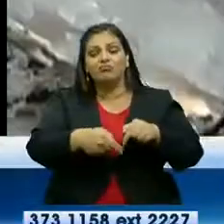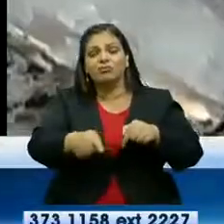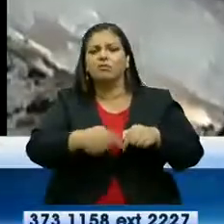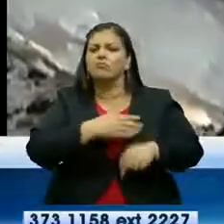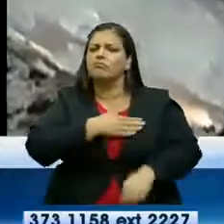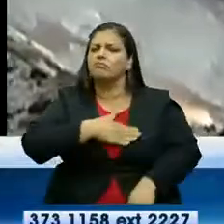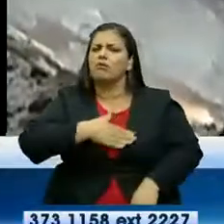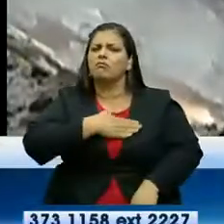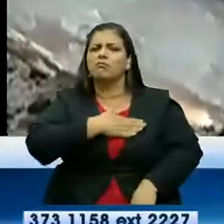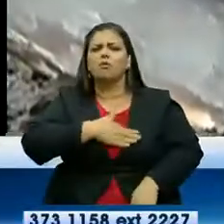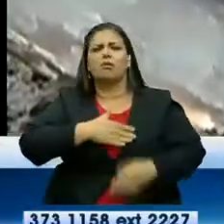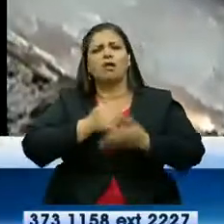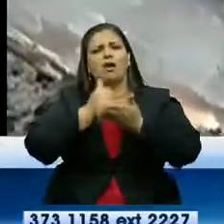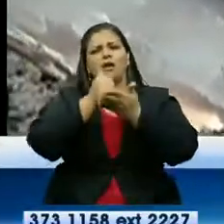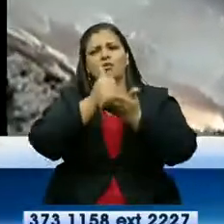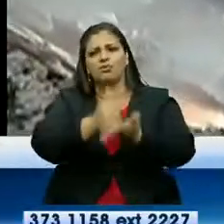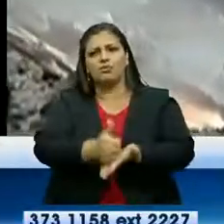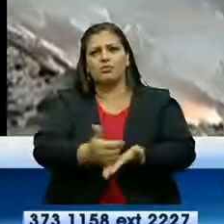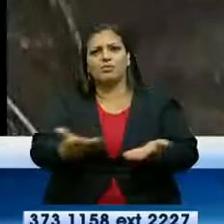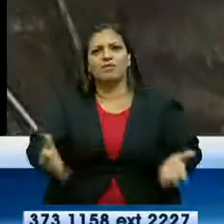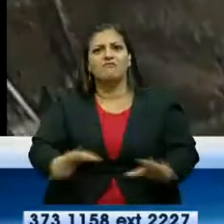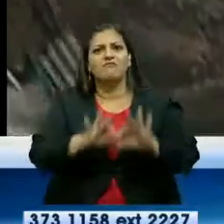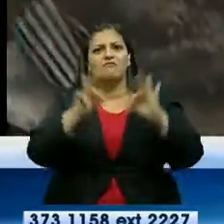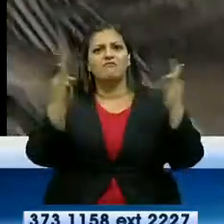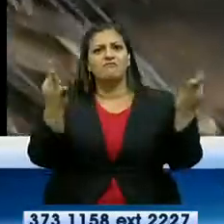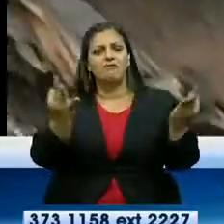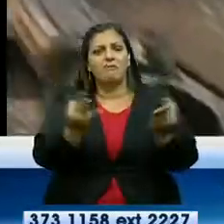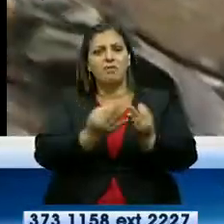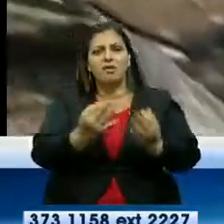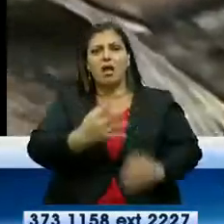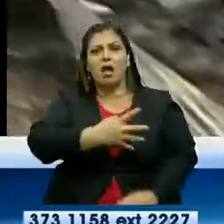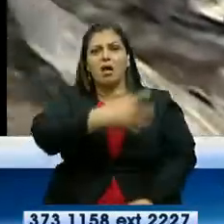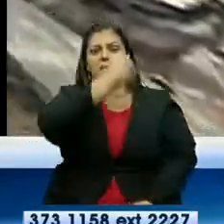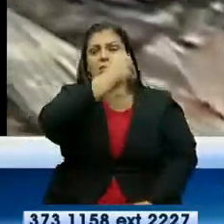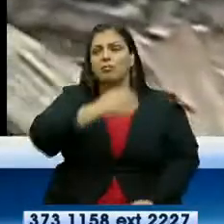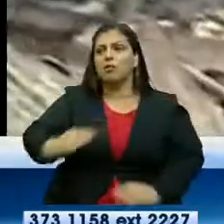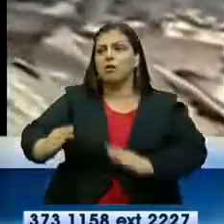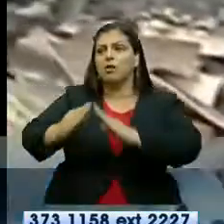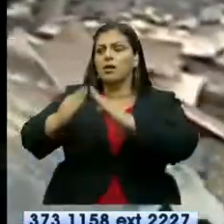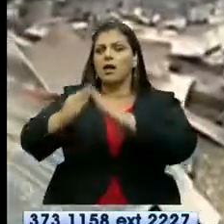sorprendió cuando afortunadamente no se encontraban dentro, informó Charlie Pizarro.